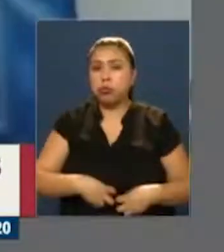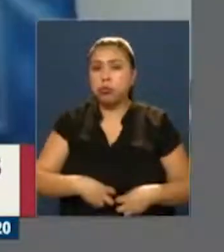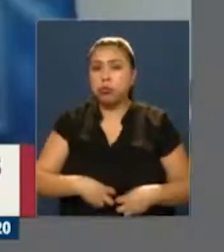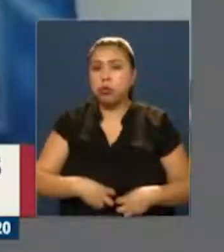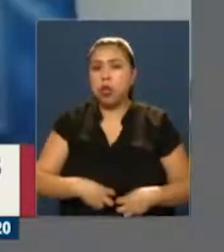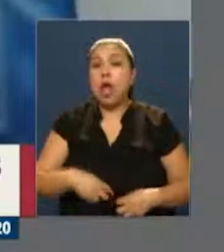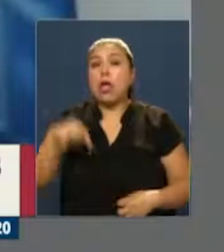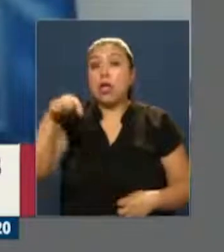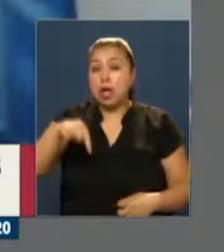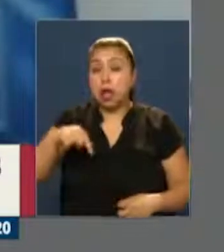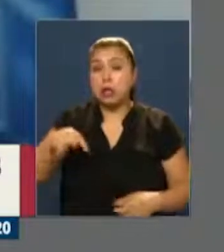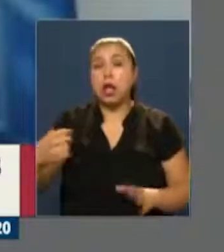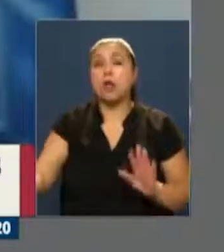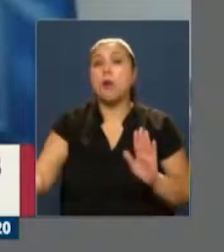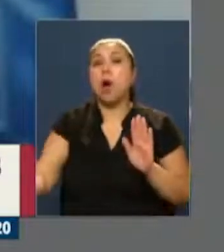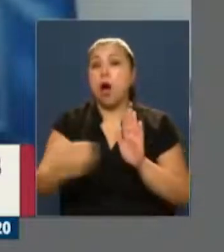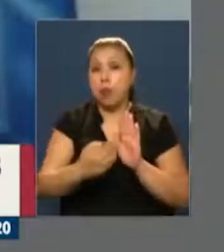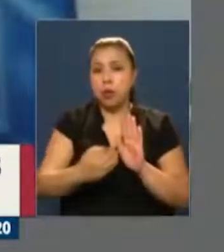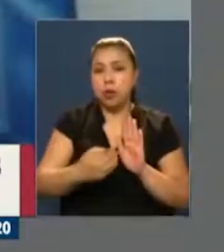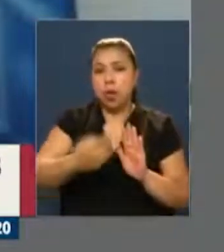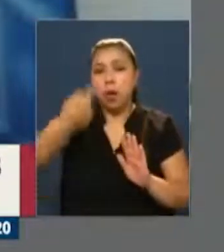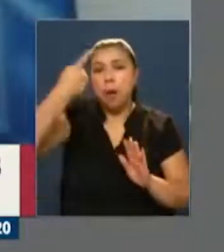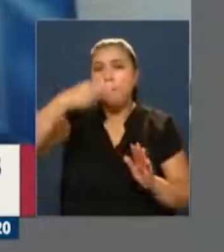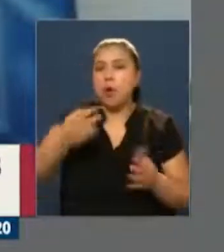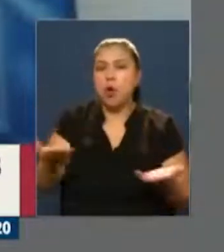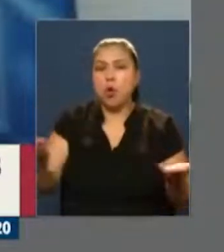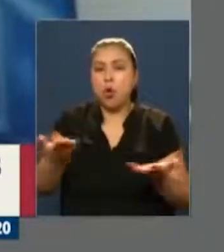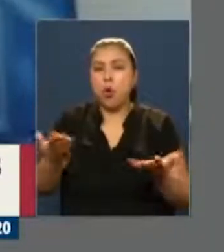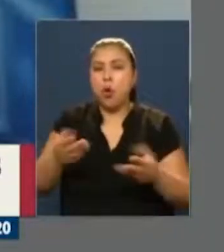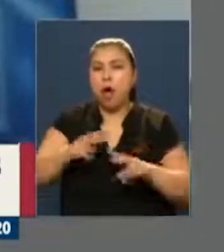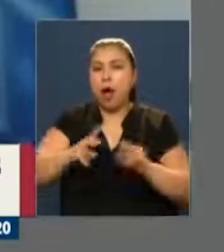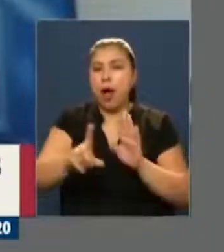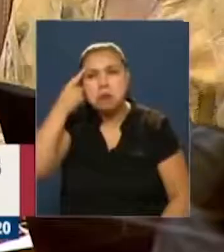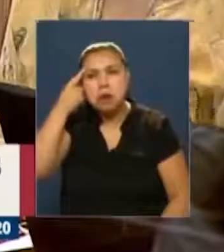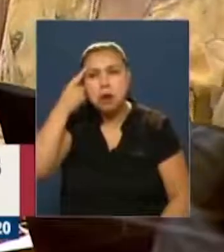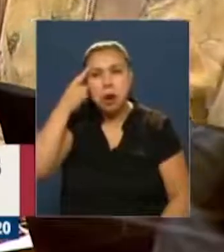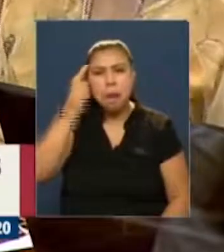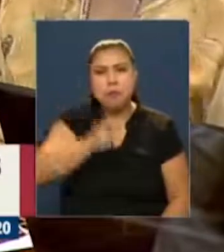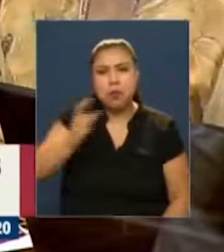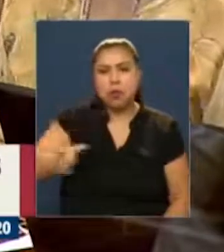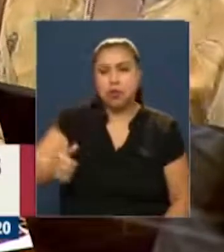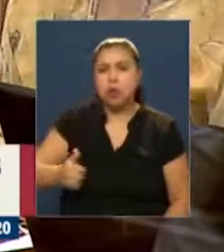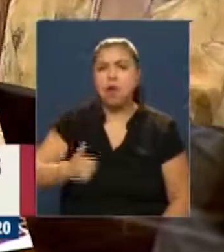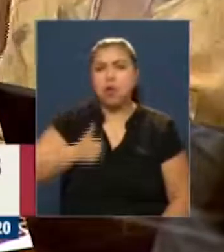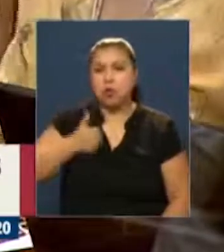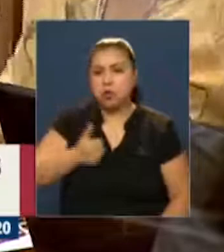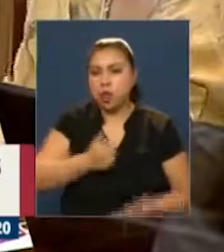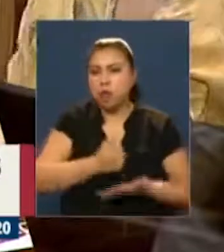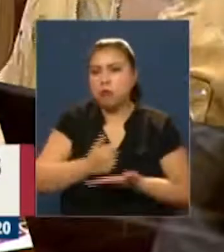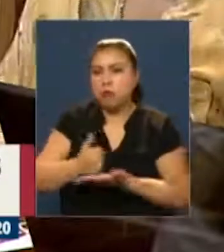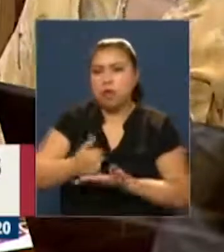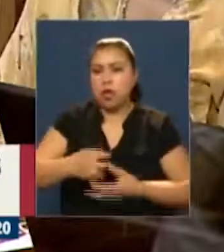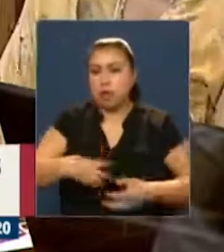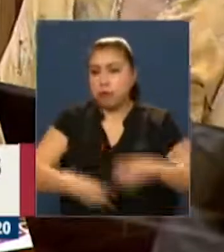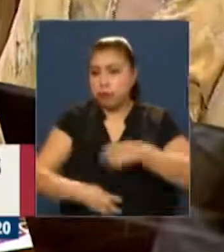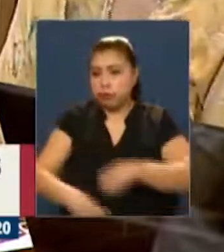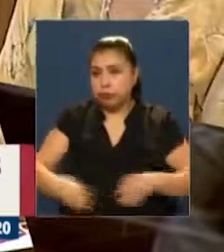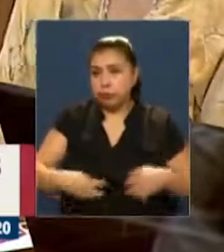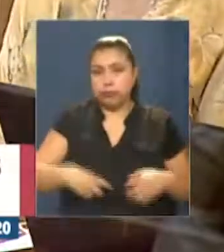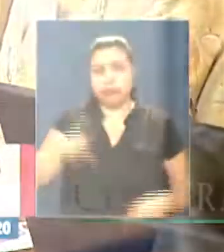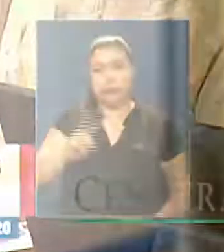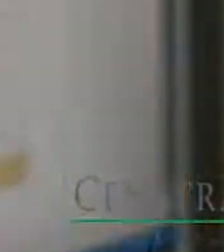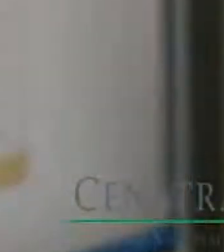de convivencia civil. La norma, ratificada con 143 votos a favor, precisa que el donante deberá agregar